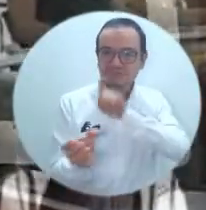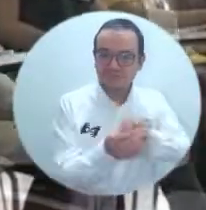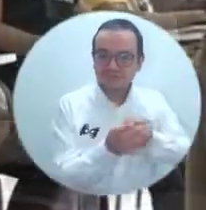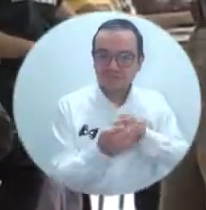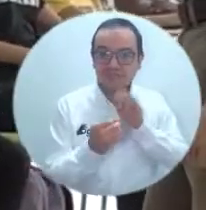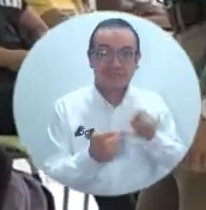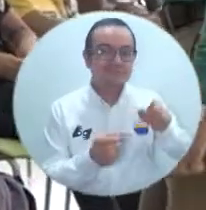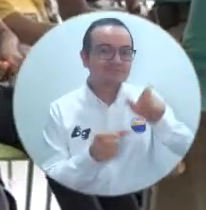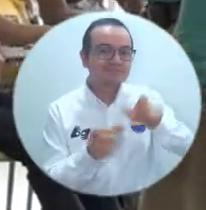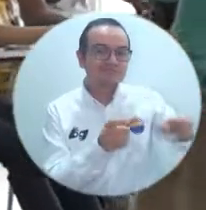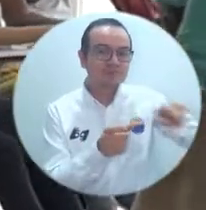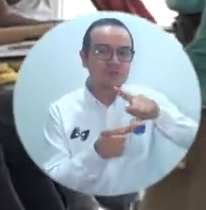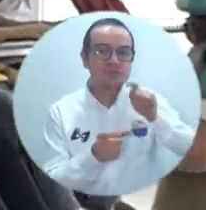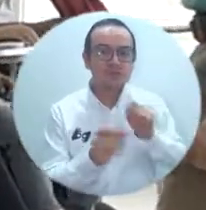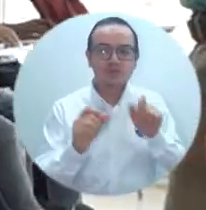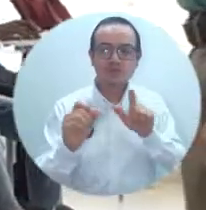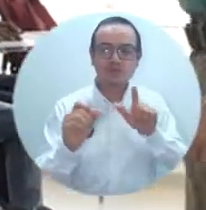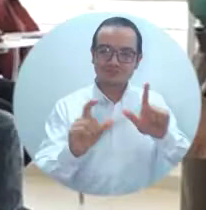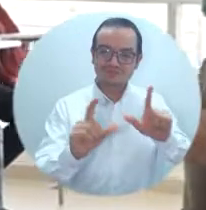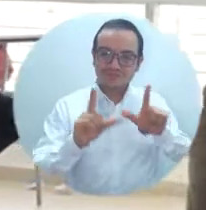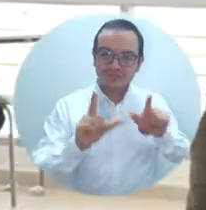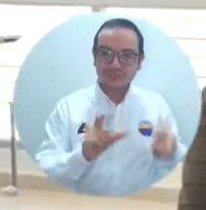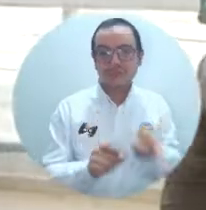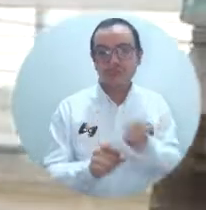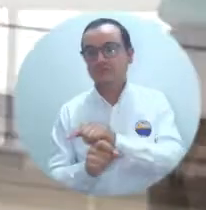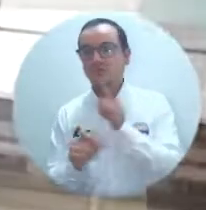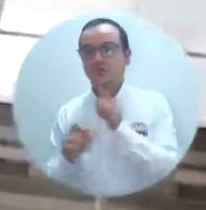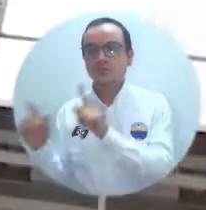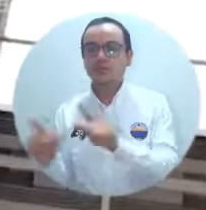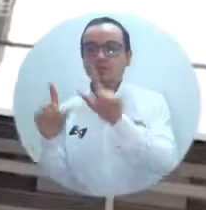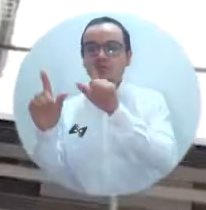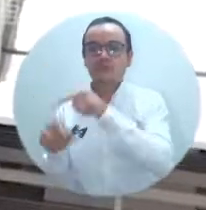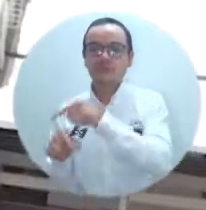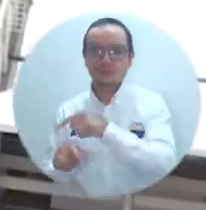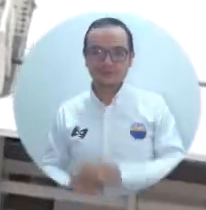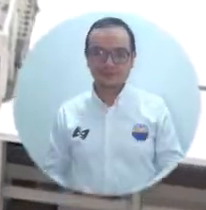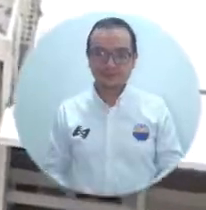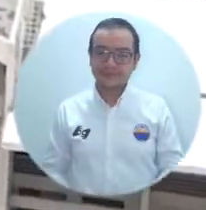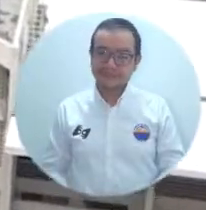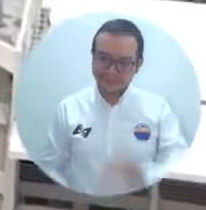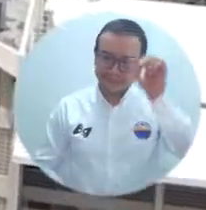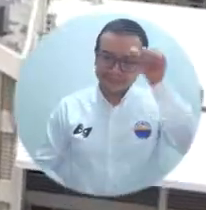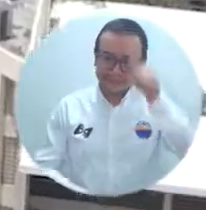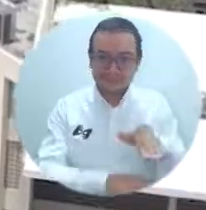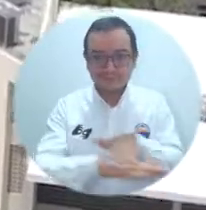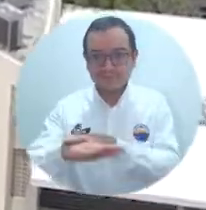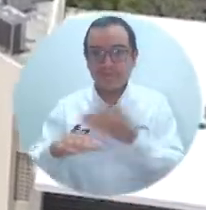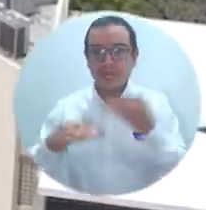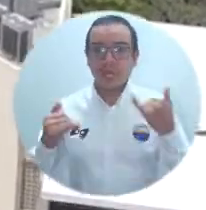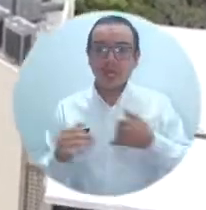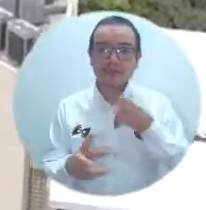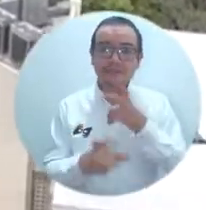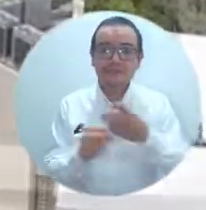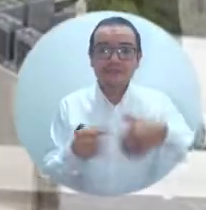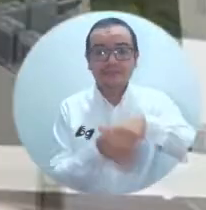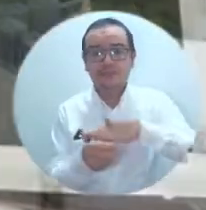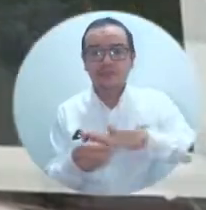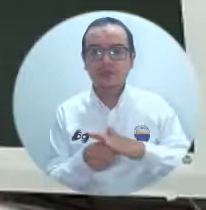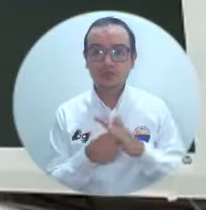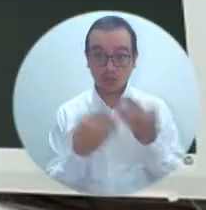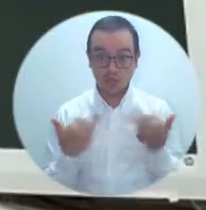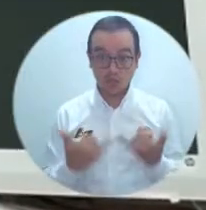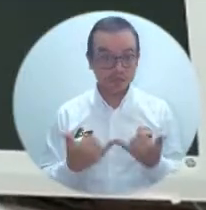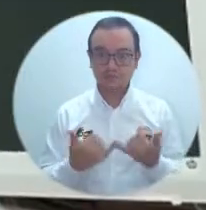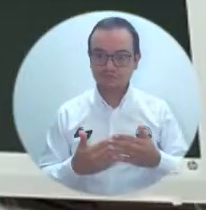de todos los estudiantes, estudiantes de pregrado y estudiantes de posgrado. Recordemos que los mayores desafíos de la